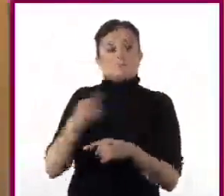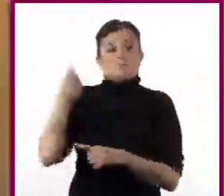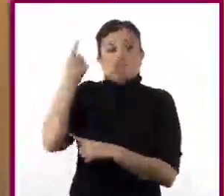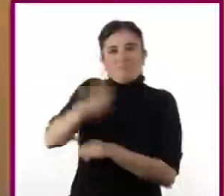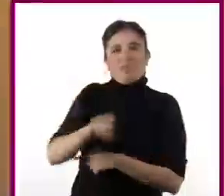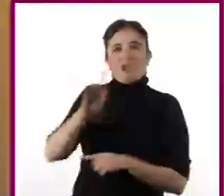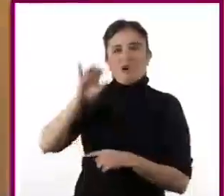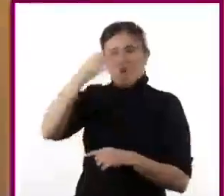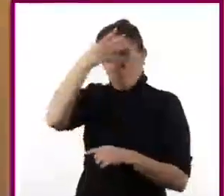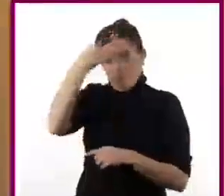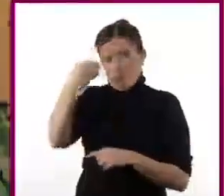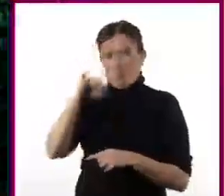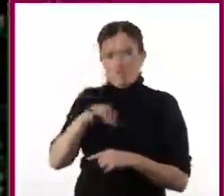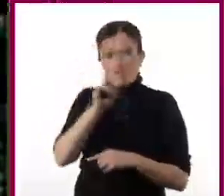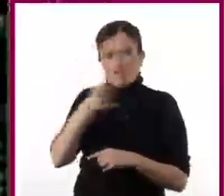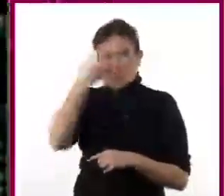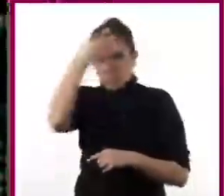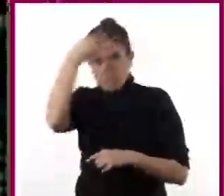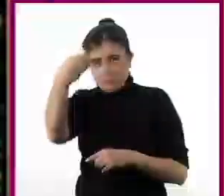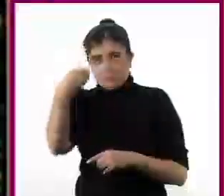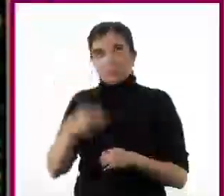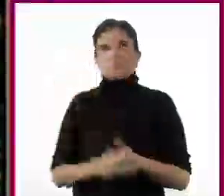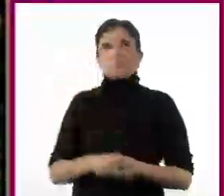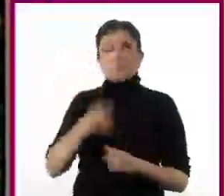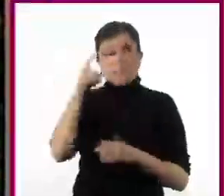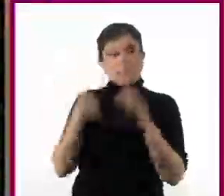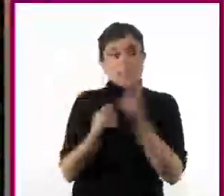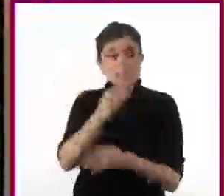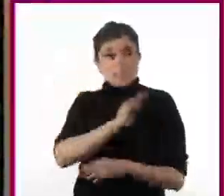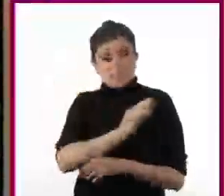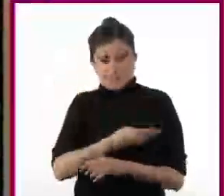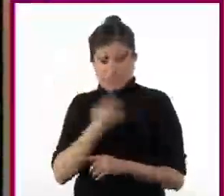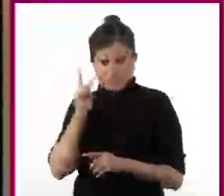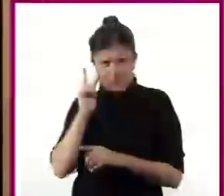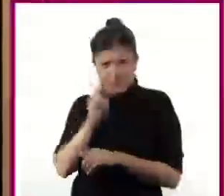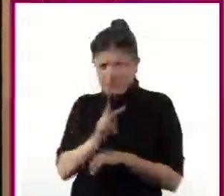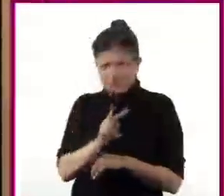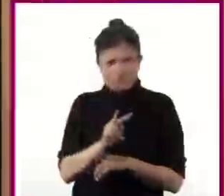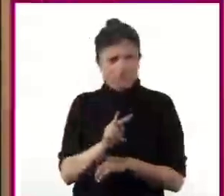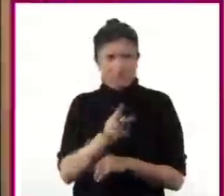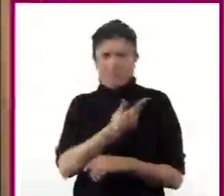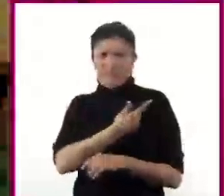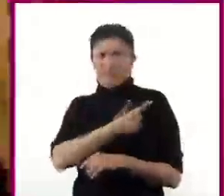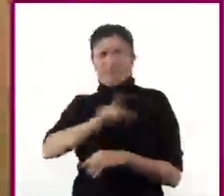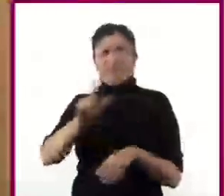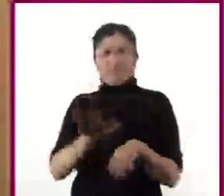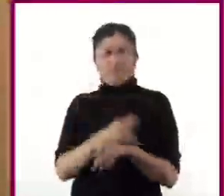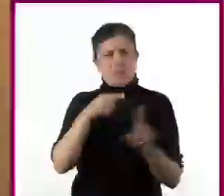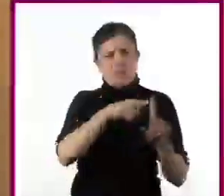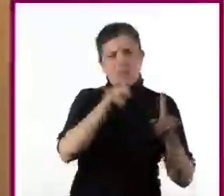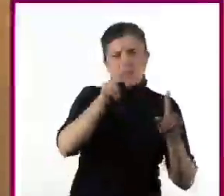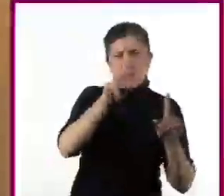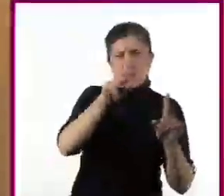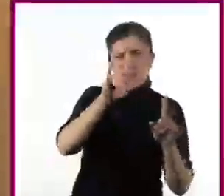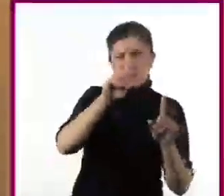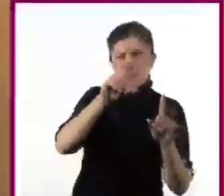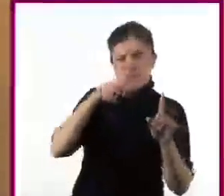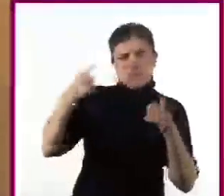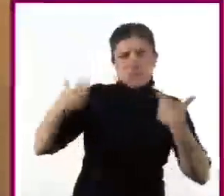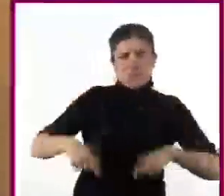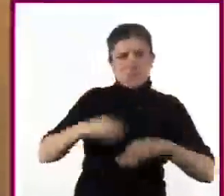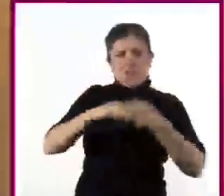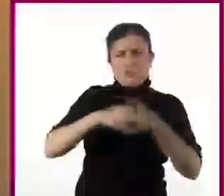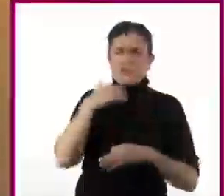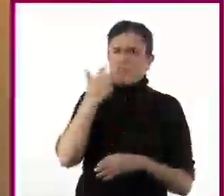José Bonaparte. En Nueva España, esto no fue bien visto, ya que no convenía a los peninsulares, quienes buscaban conservar